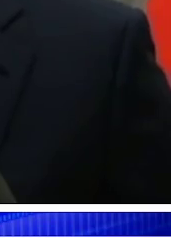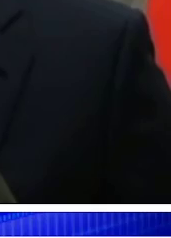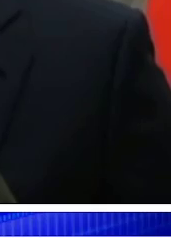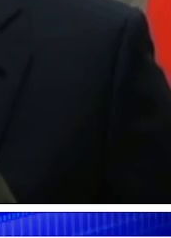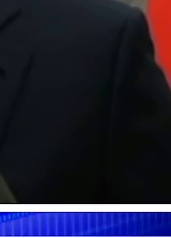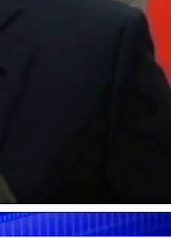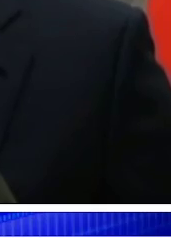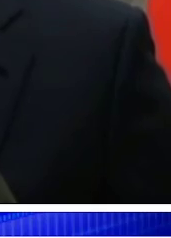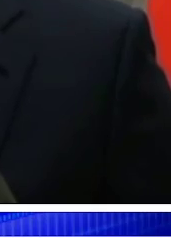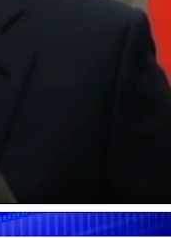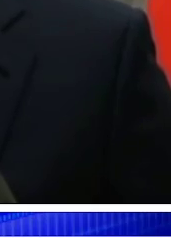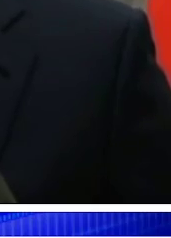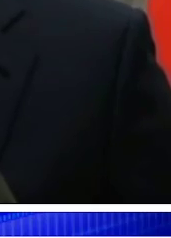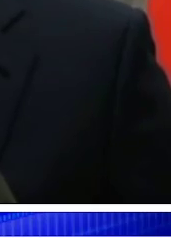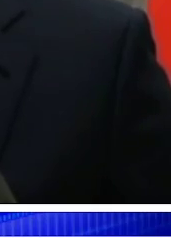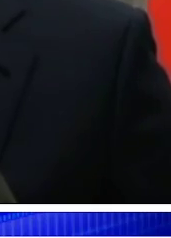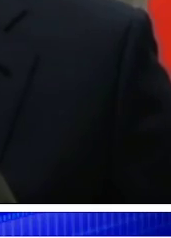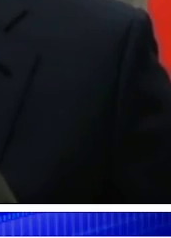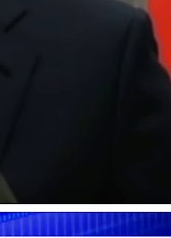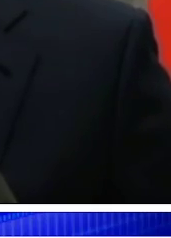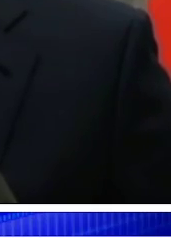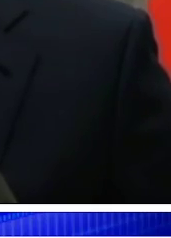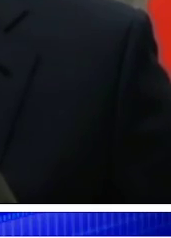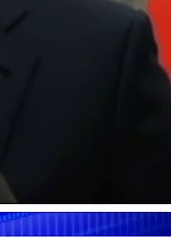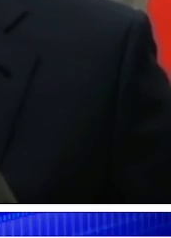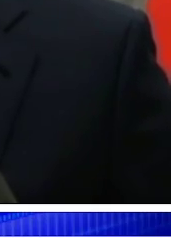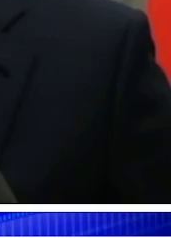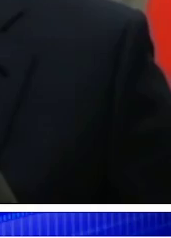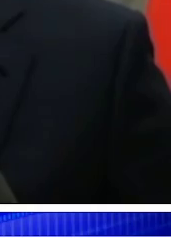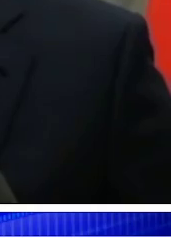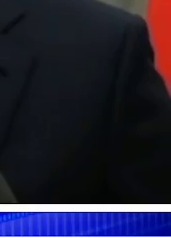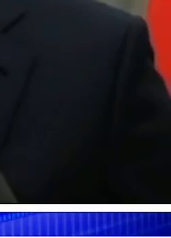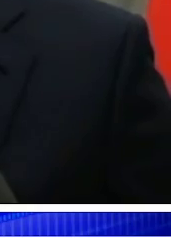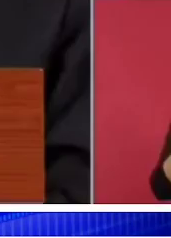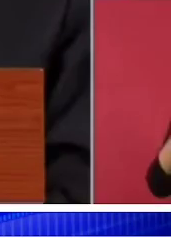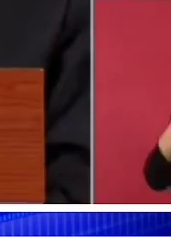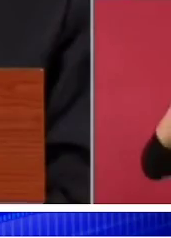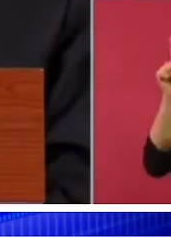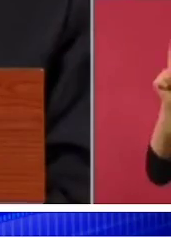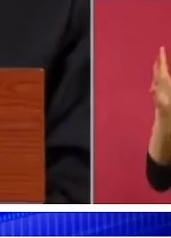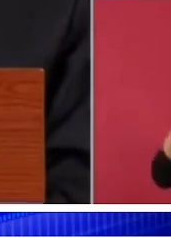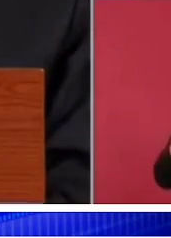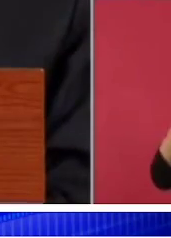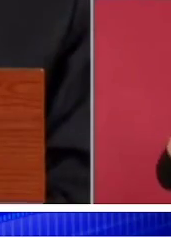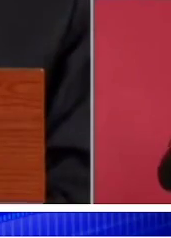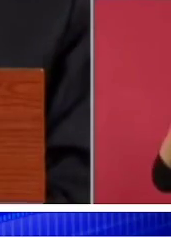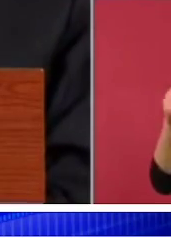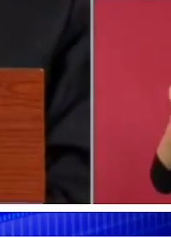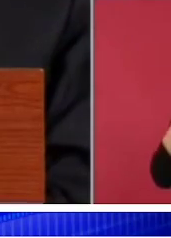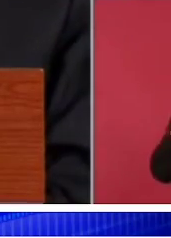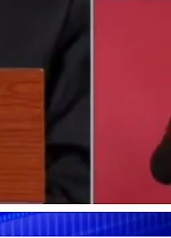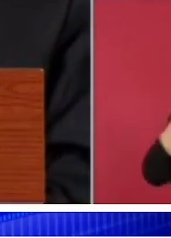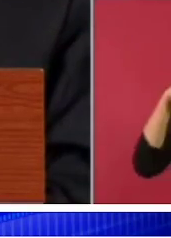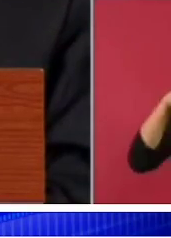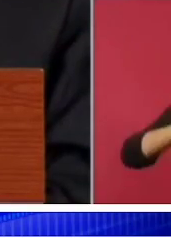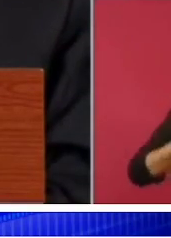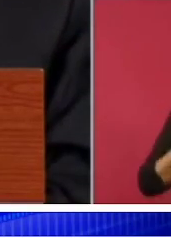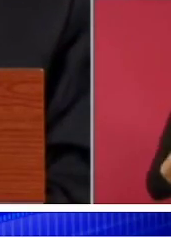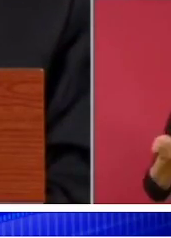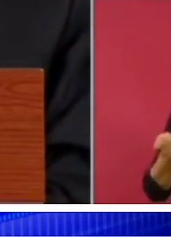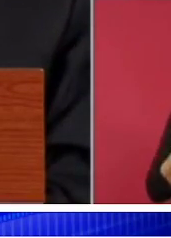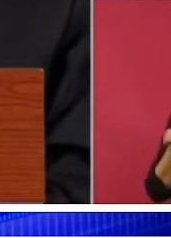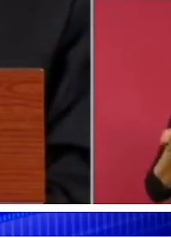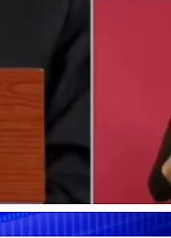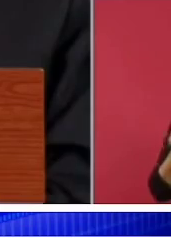de hoy también en un tema muy importante del autoabastecimiento que es en la parte y los fertilizantes que es algo que también hemos platicado en este